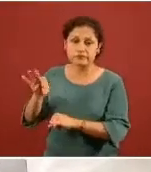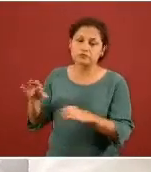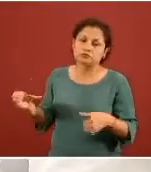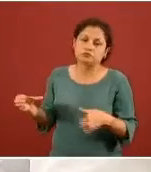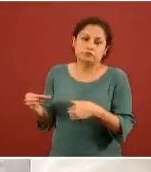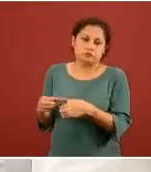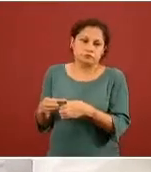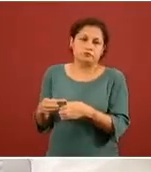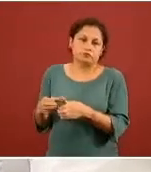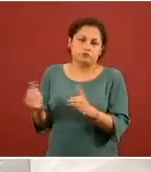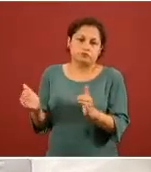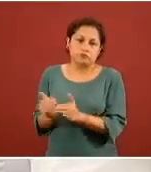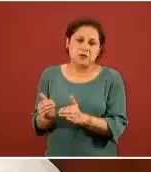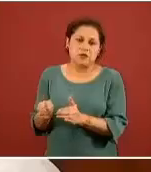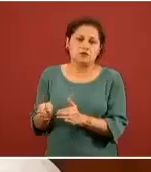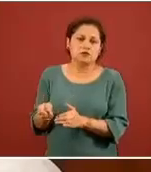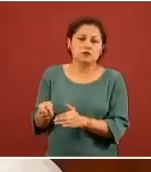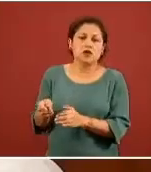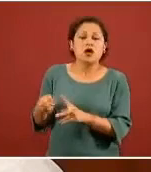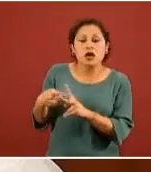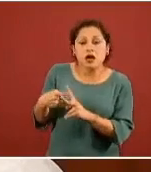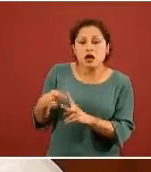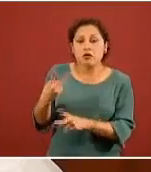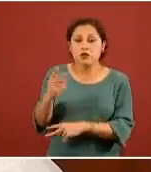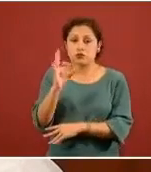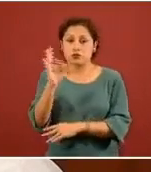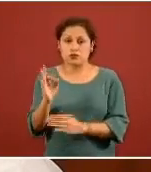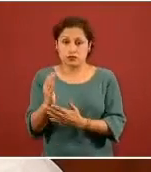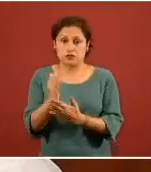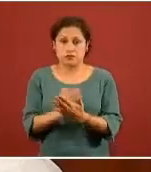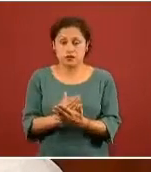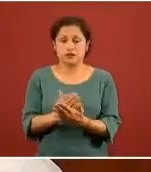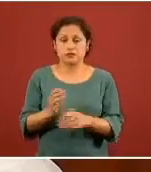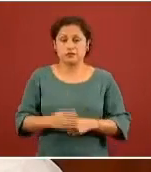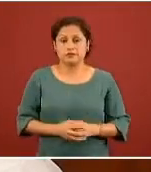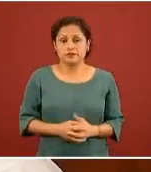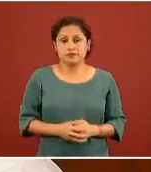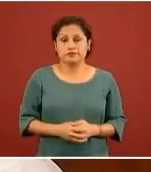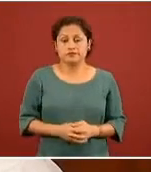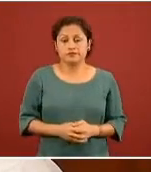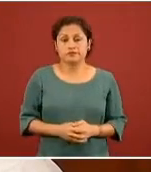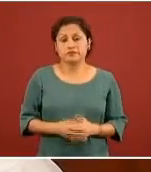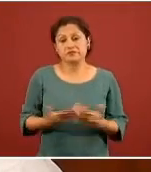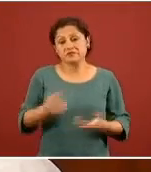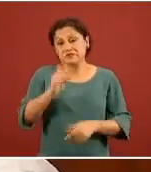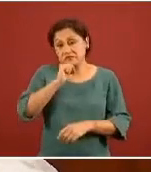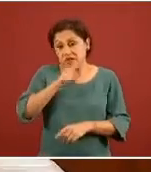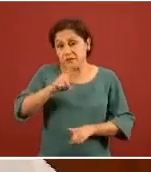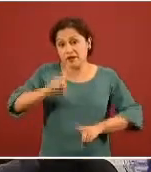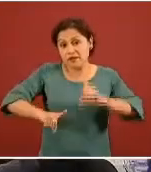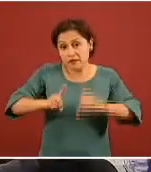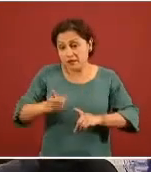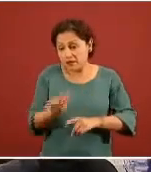países, menor al 2%, dada la edad que tienen nuestros